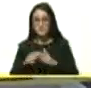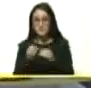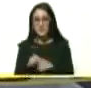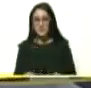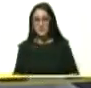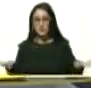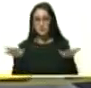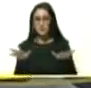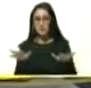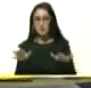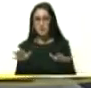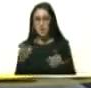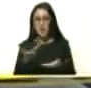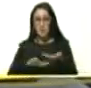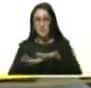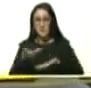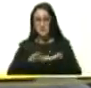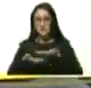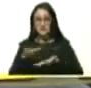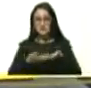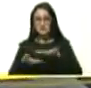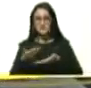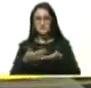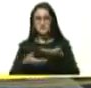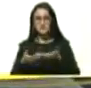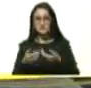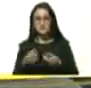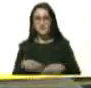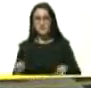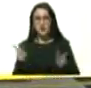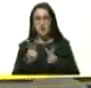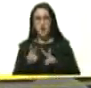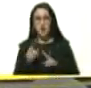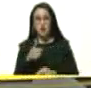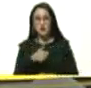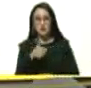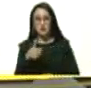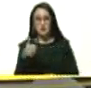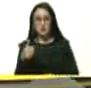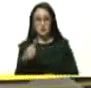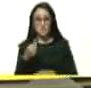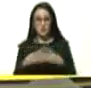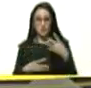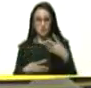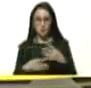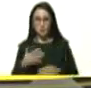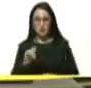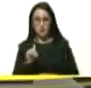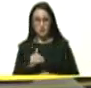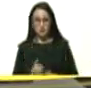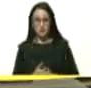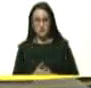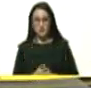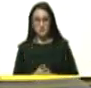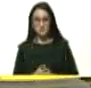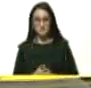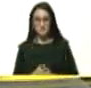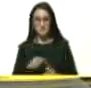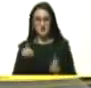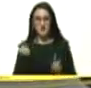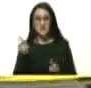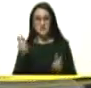tiene un sistema de comercialización y que le da valor agregado a cada uno de estos productos que tenemos acá. Es la parte